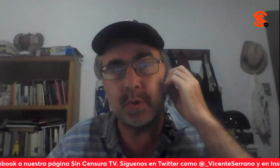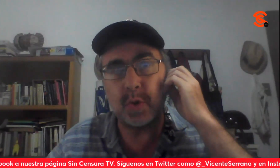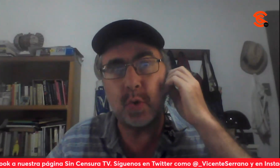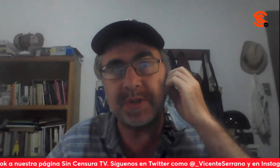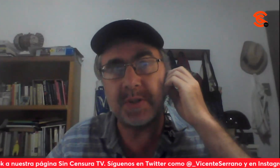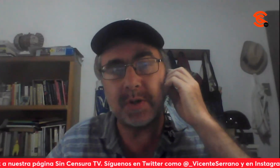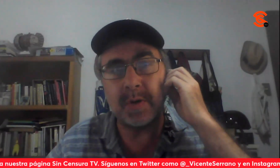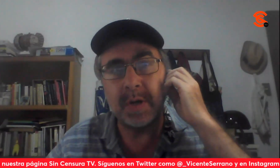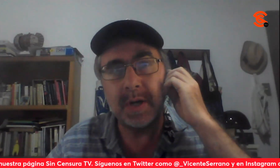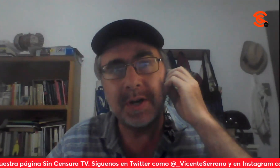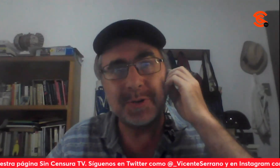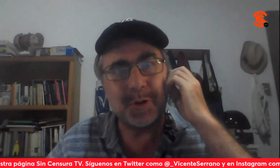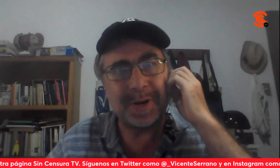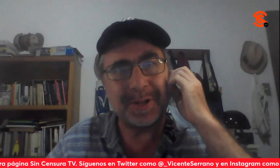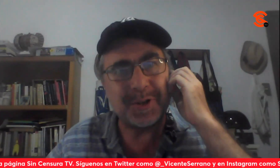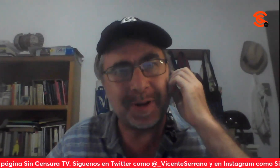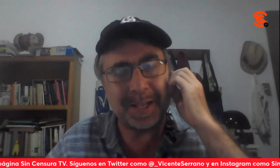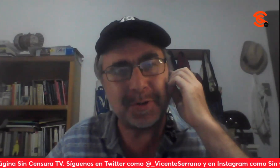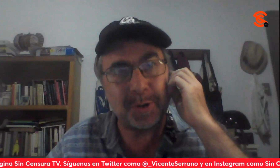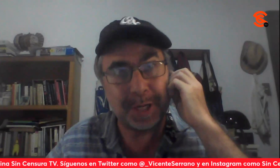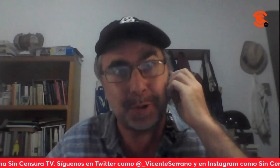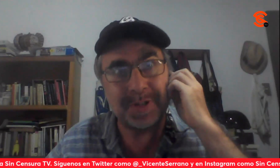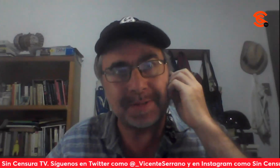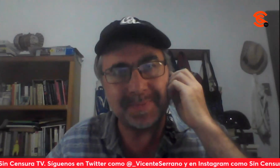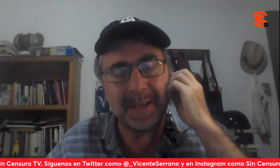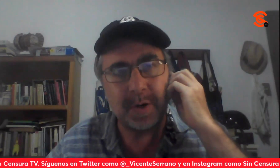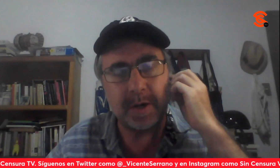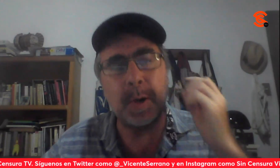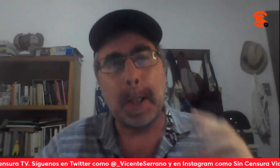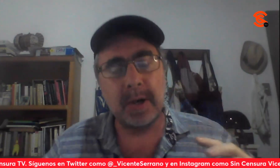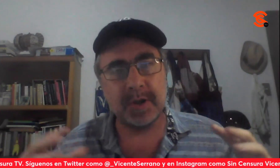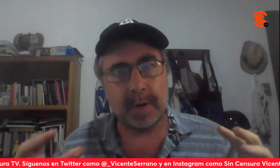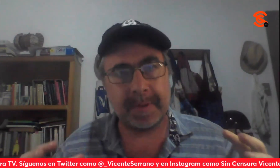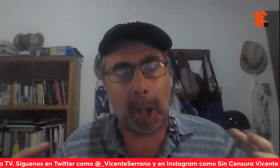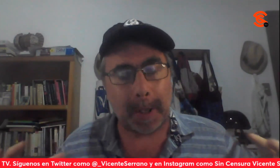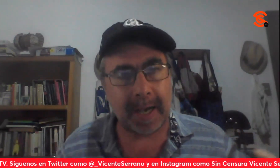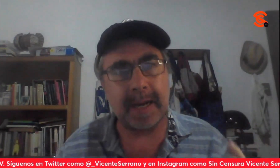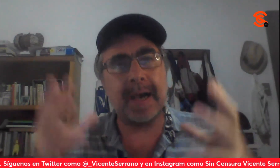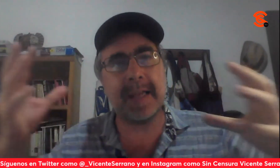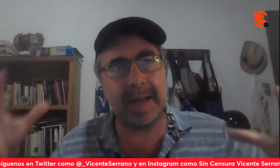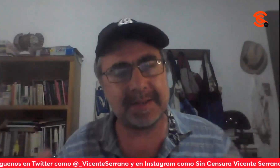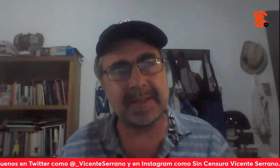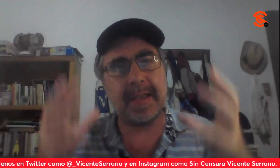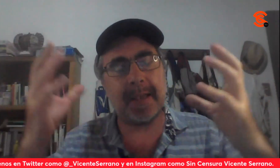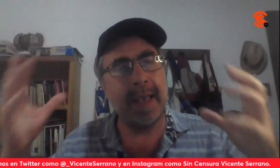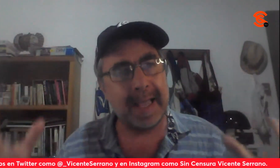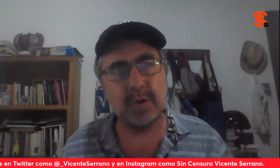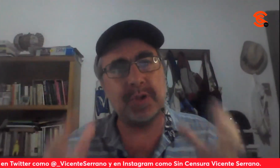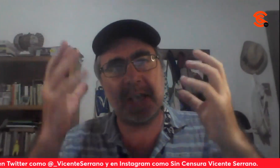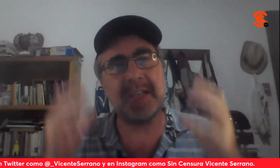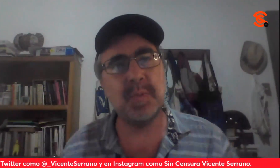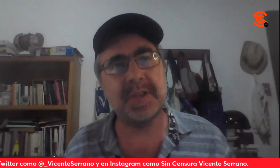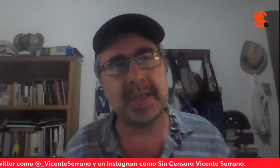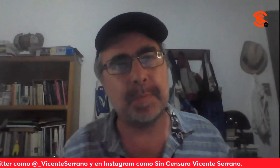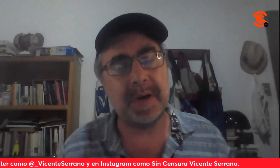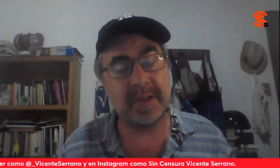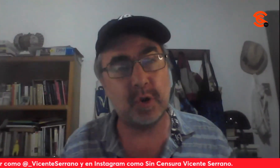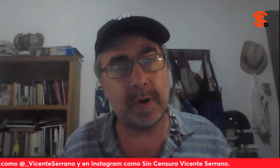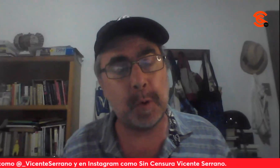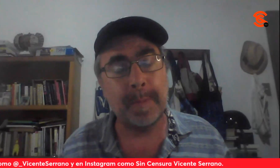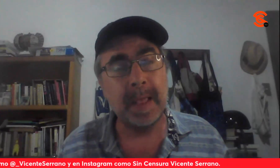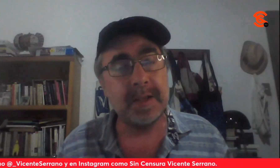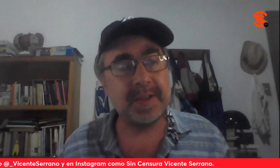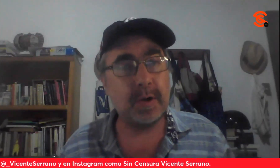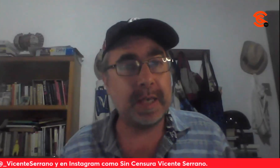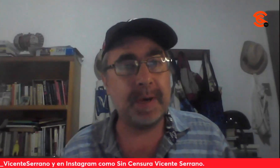hasta cierto punto un juicio sobre eso, es otra cosa ahora, ¿no? No solamente ganar en este entusiasmo de ser un